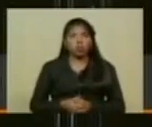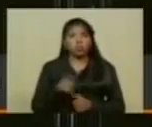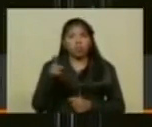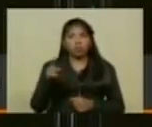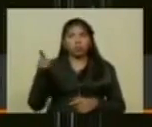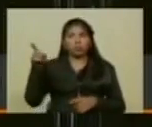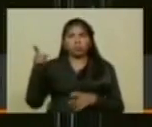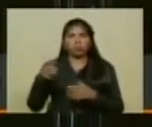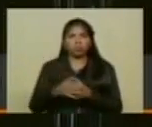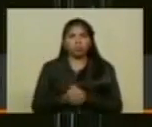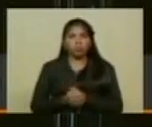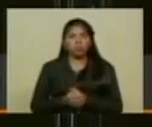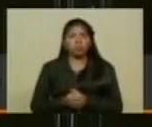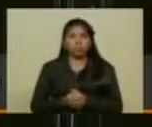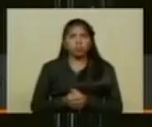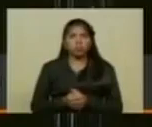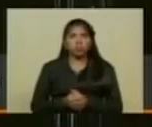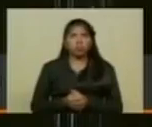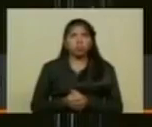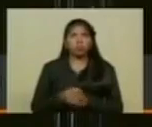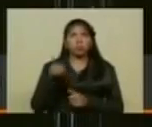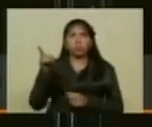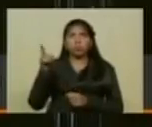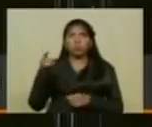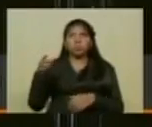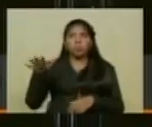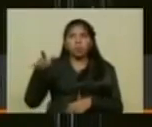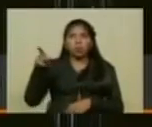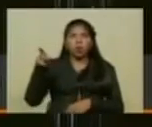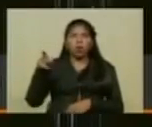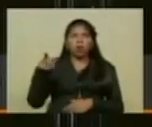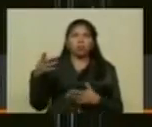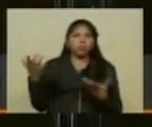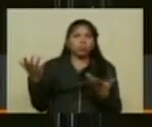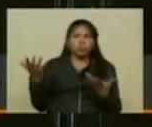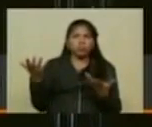duró solo hasta el momento en que